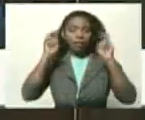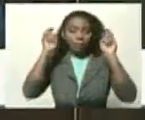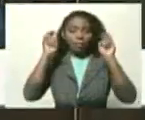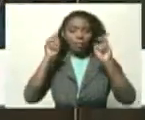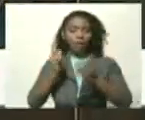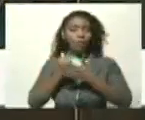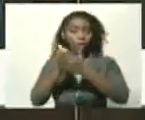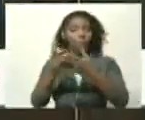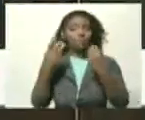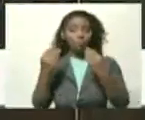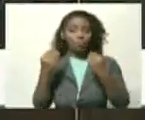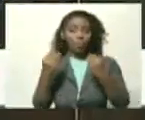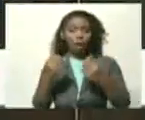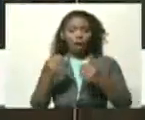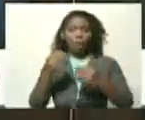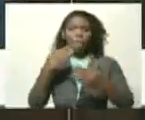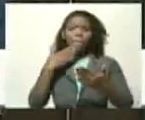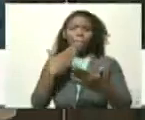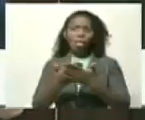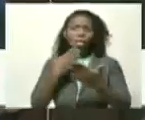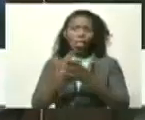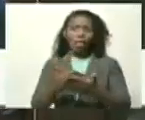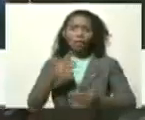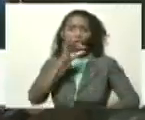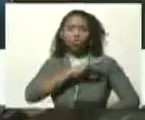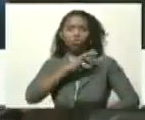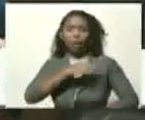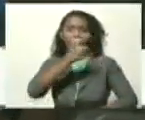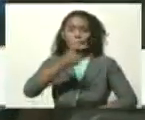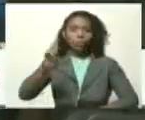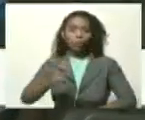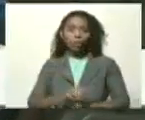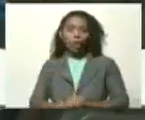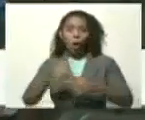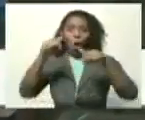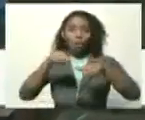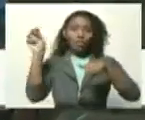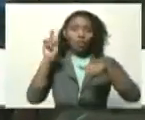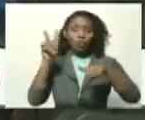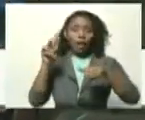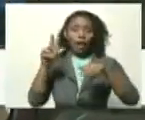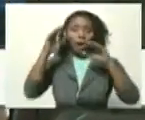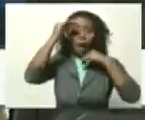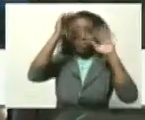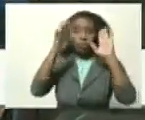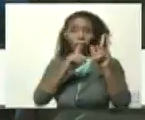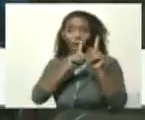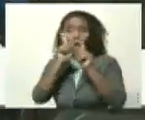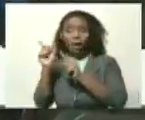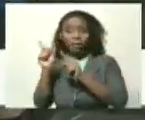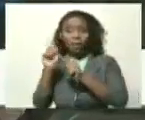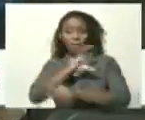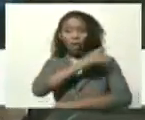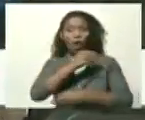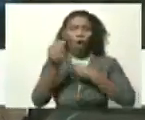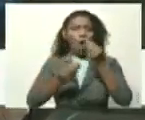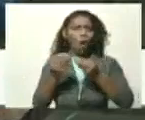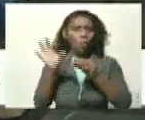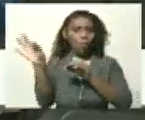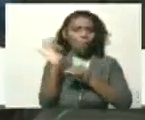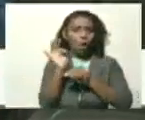a ayudar mucho al reclamo de la sociedad. Hoy Venezuela está pendiente de esta directiva, de cómo quede